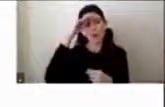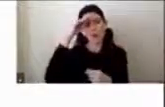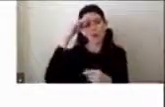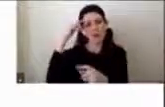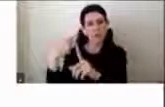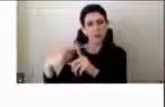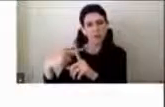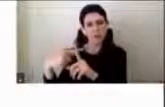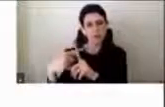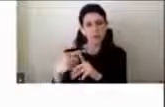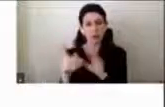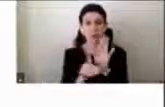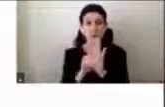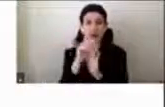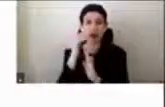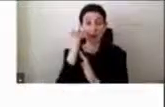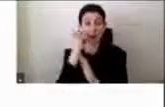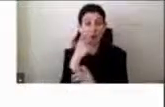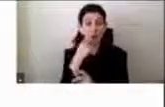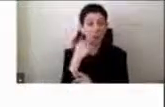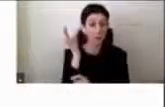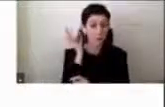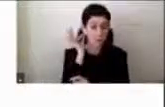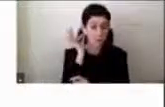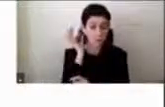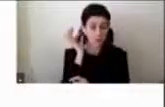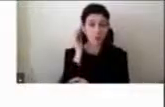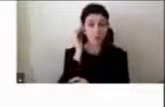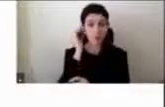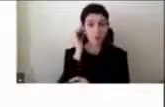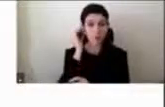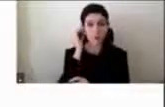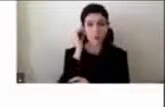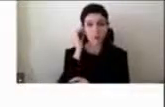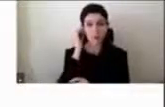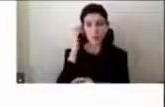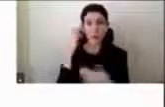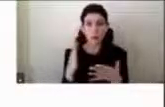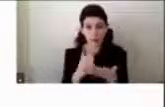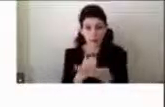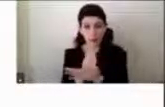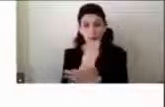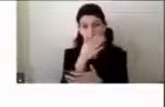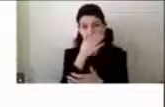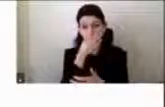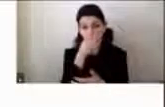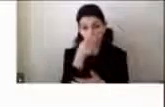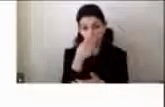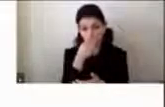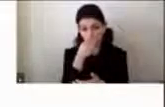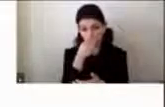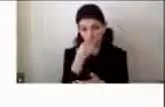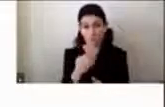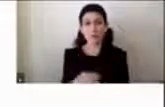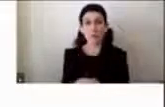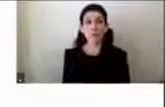de las niñas. Entonces, entrando de lleno ya en lo que es la primera parte de la presentación, en aspectos generales de